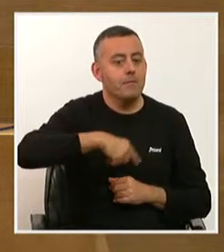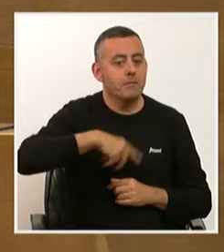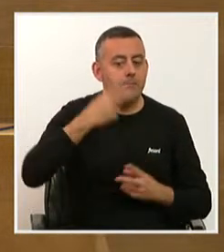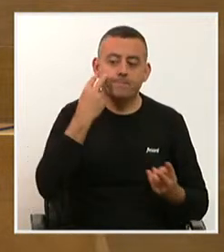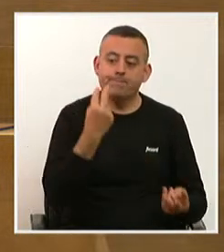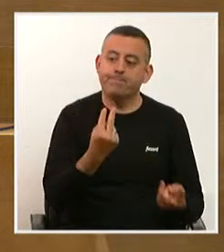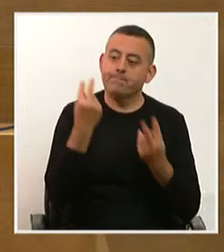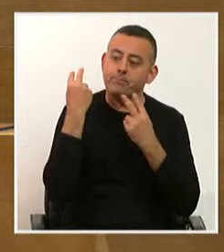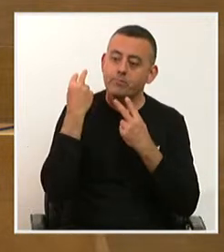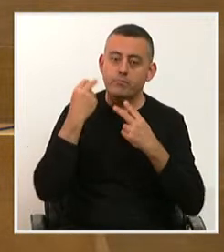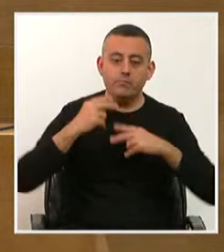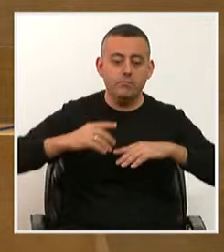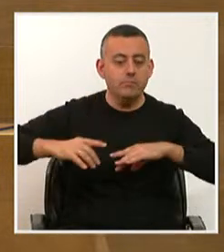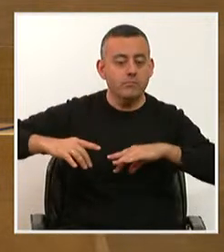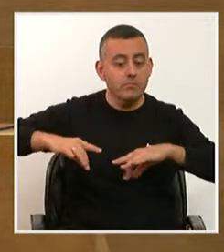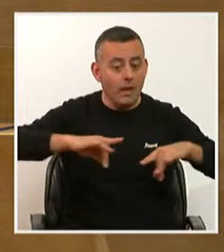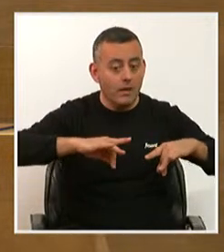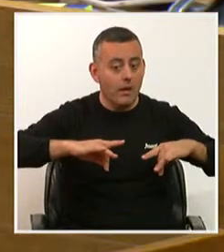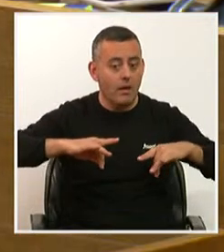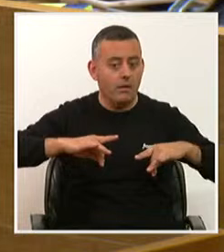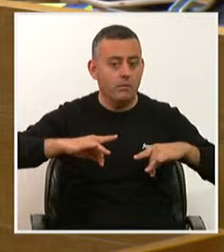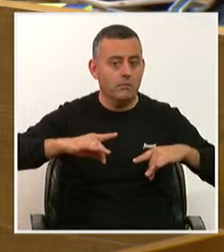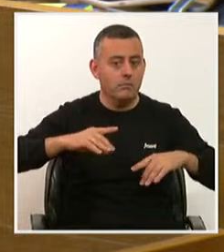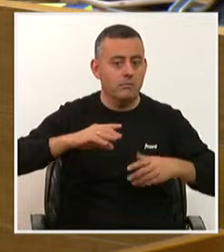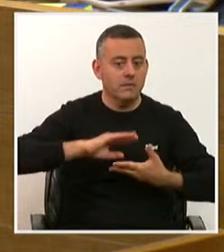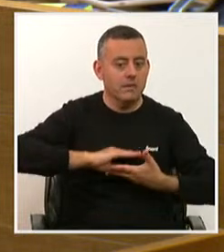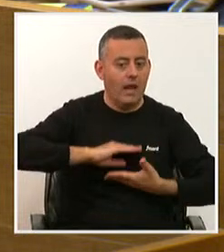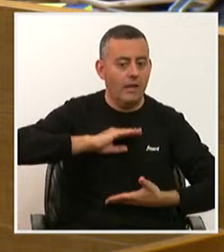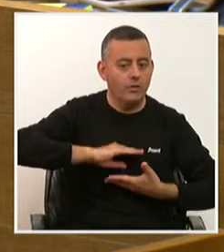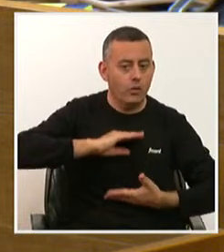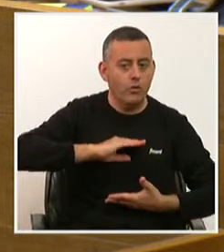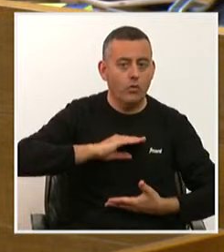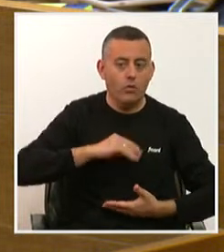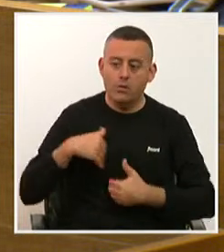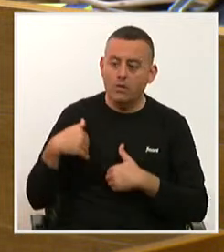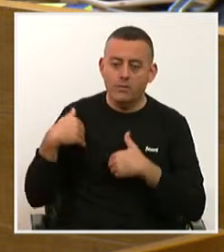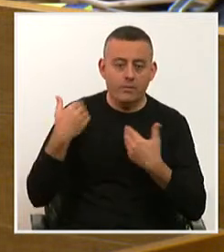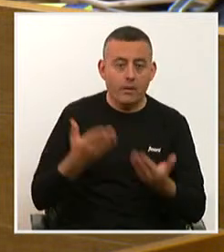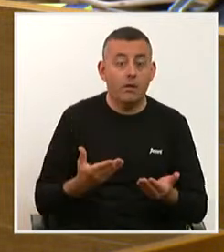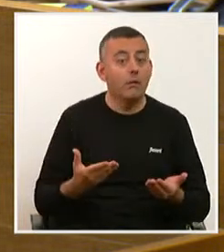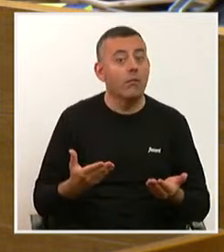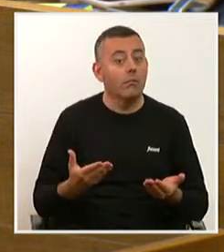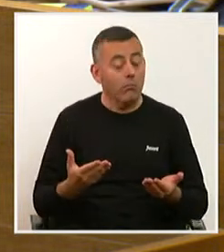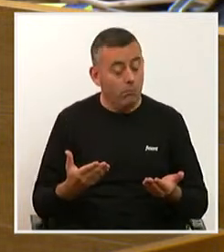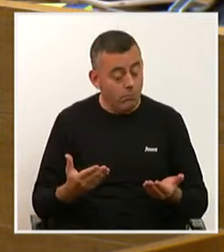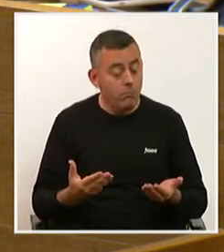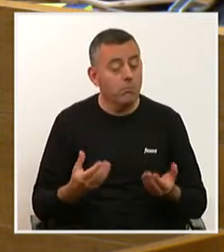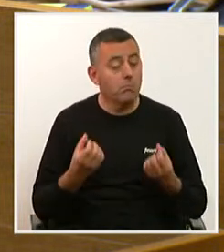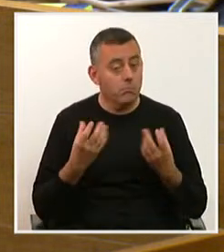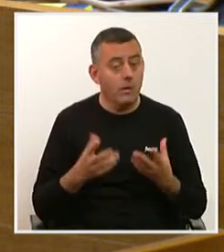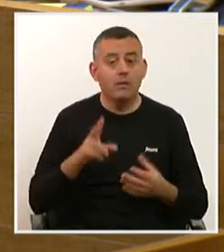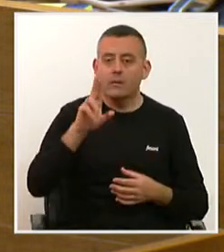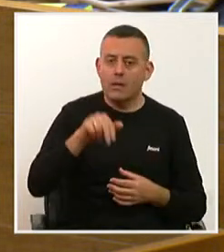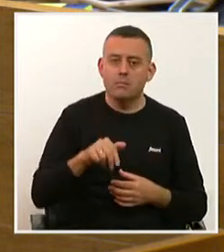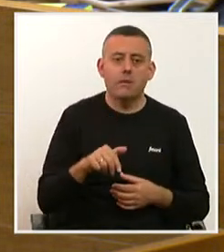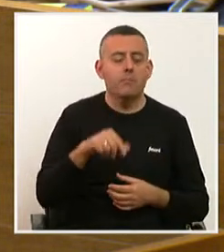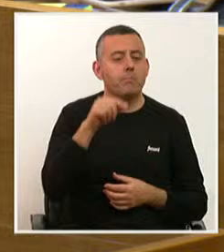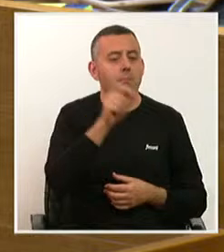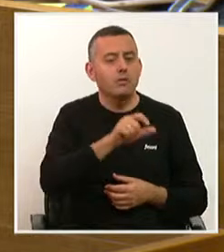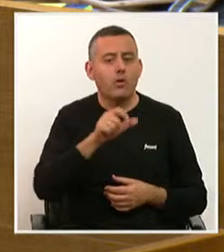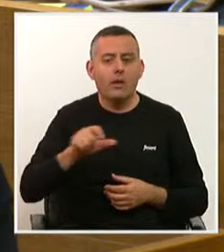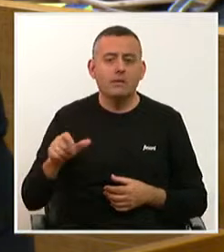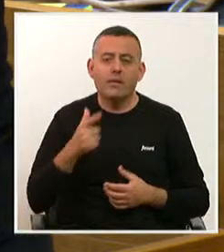Terra y el Talent y dur rees que enc la ciudadanía a la cual